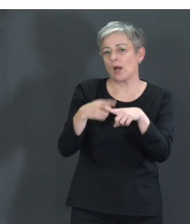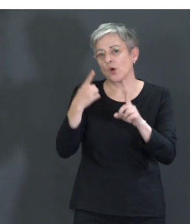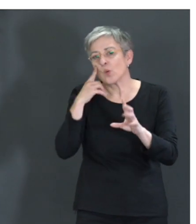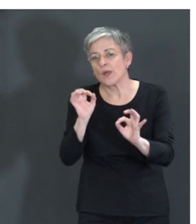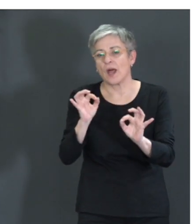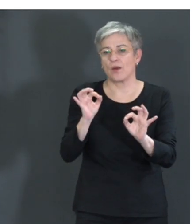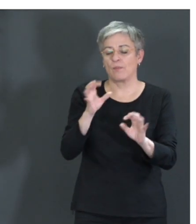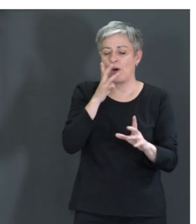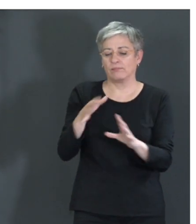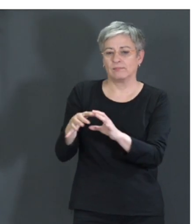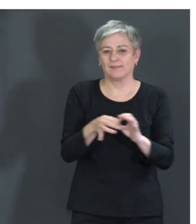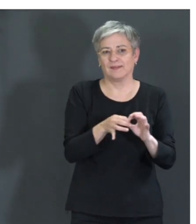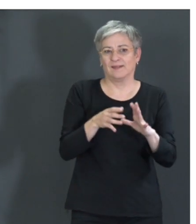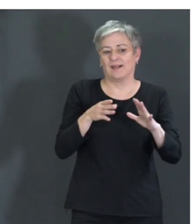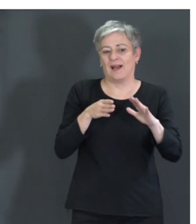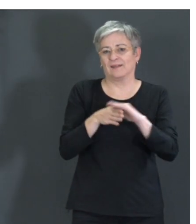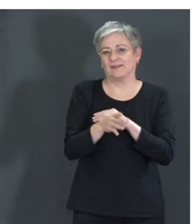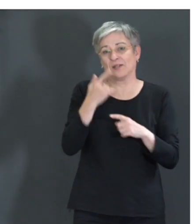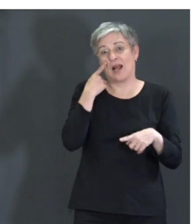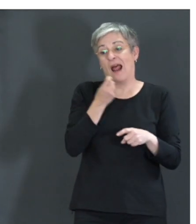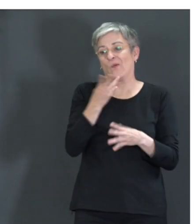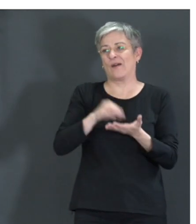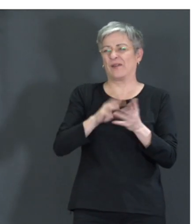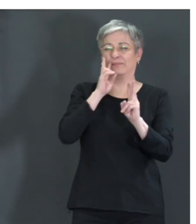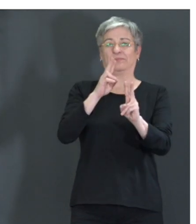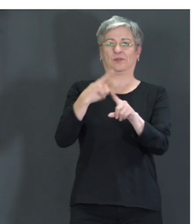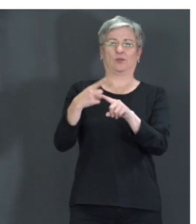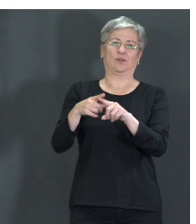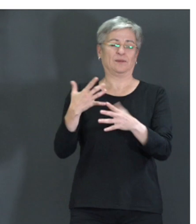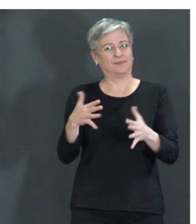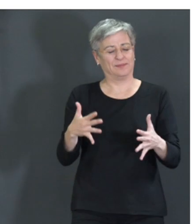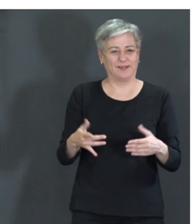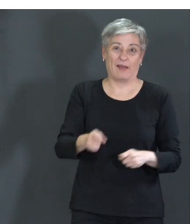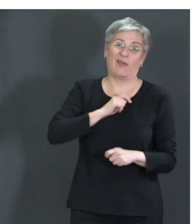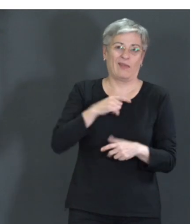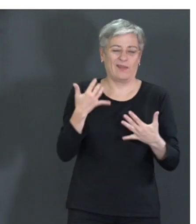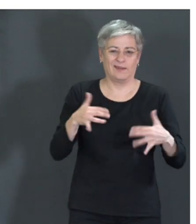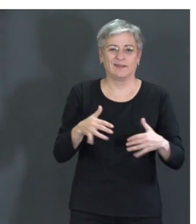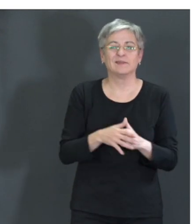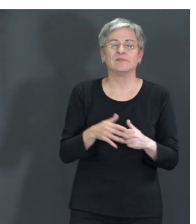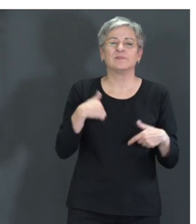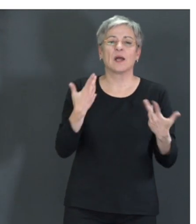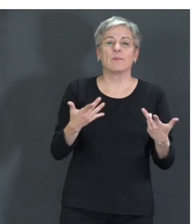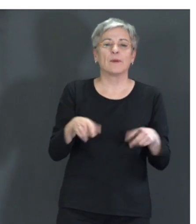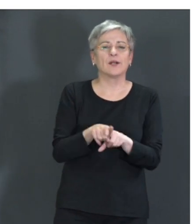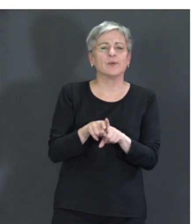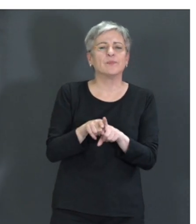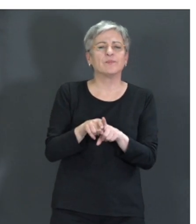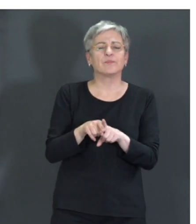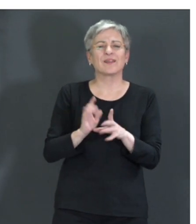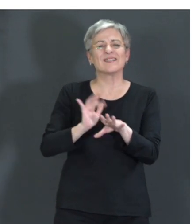Porque te hace daño, ¿no? Ver según qué cosas, ¿no? Y a veces con la mejor de las intenciones, pero falta esa